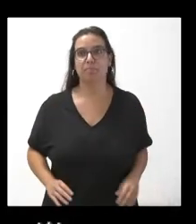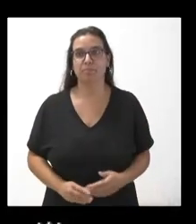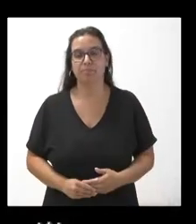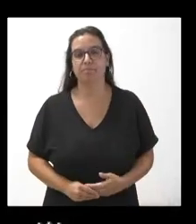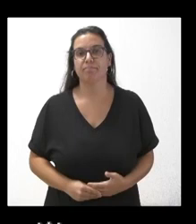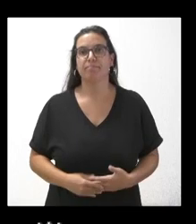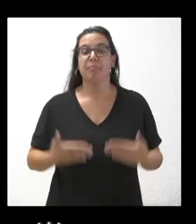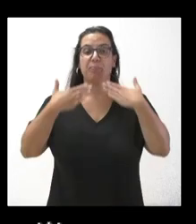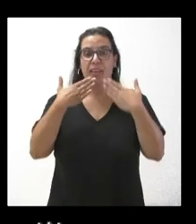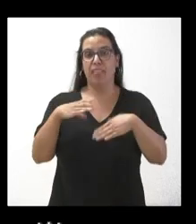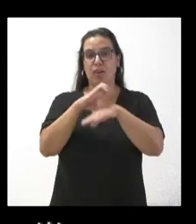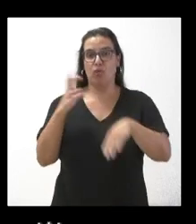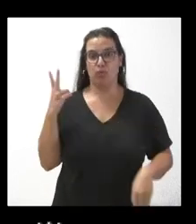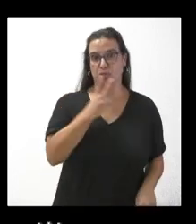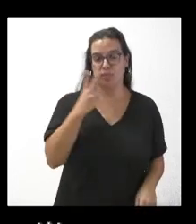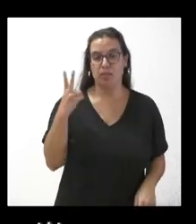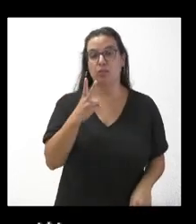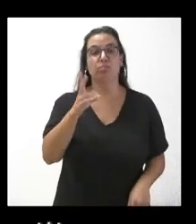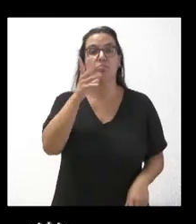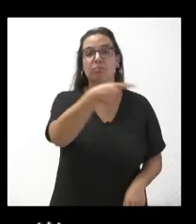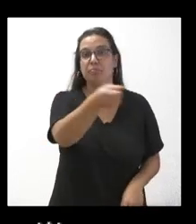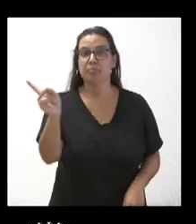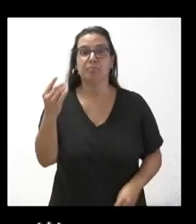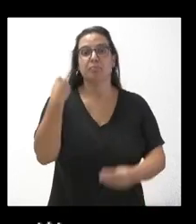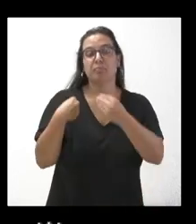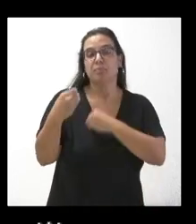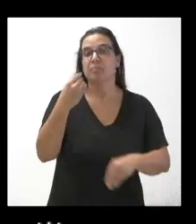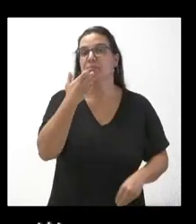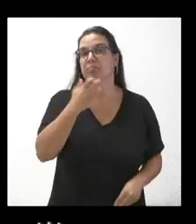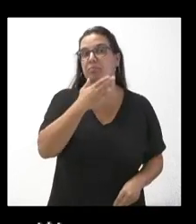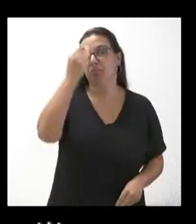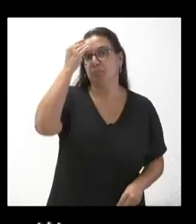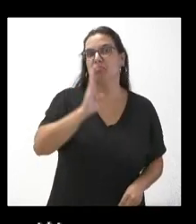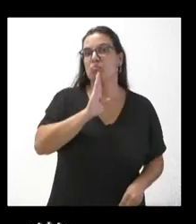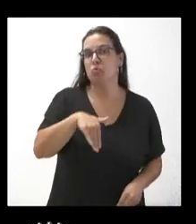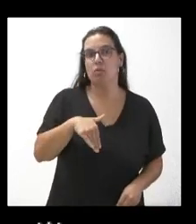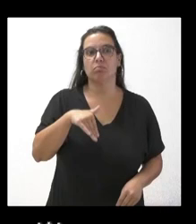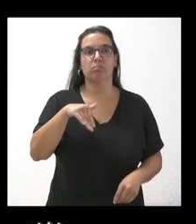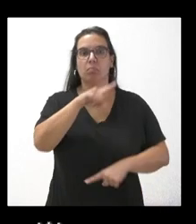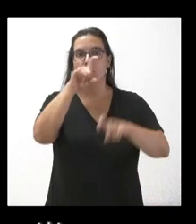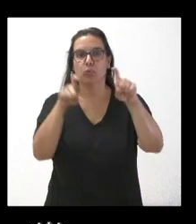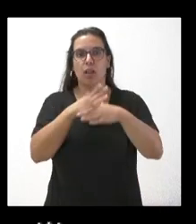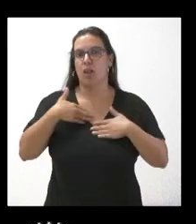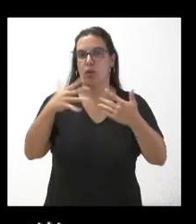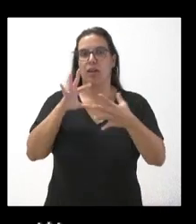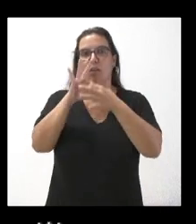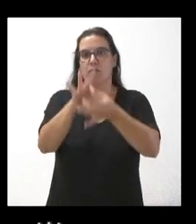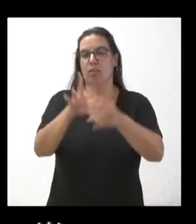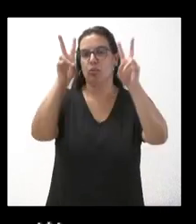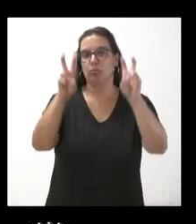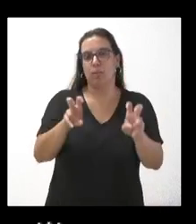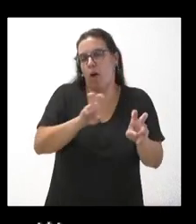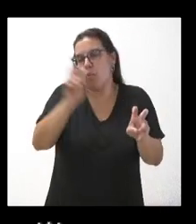gracias a los consejeros. Estamos a su disposición, por si desean oportuno realizar cualquier pregunta en relación con estas cuestiones o sobre cualquier